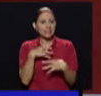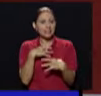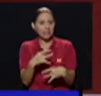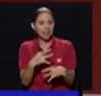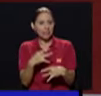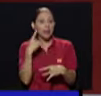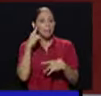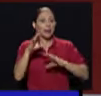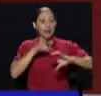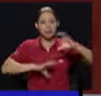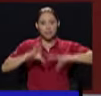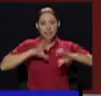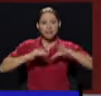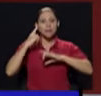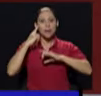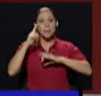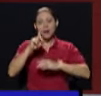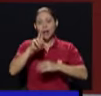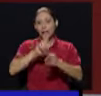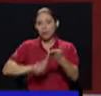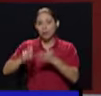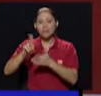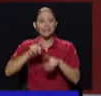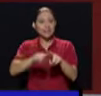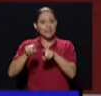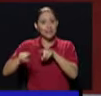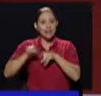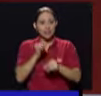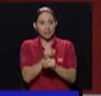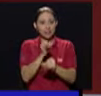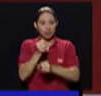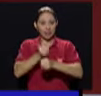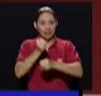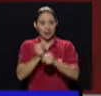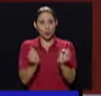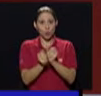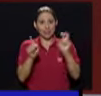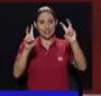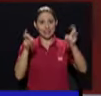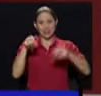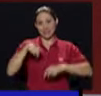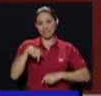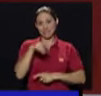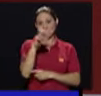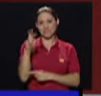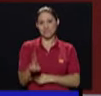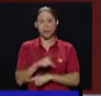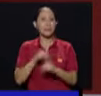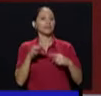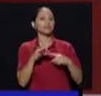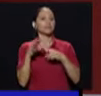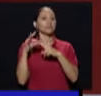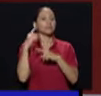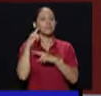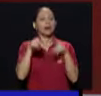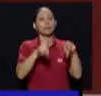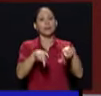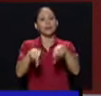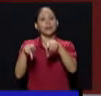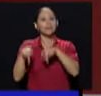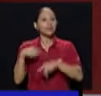tanto para la ciencia, para las universidades, para las diferentes instituciones que trabajan este tema aquí en el país, pero sobre todo para la población,